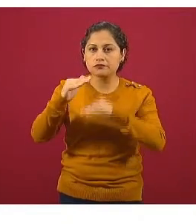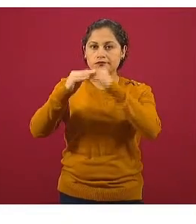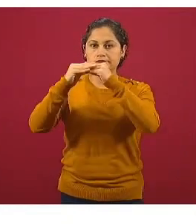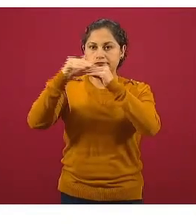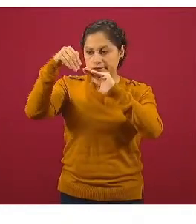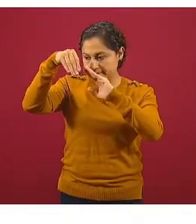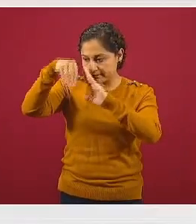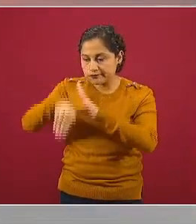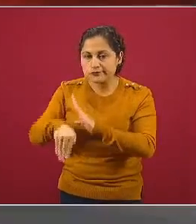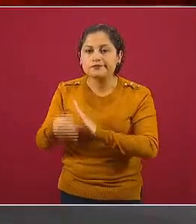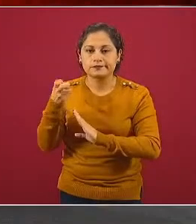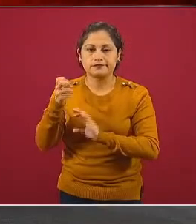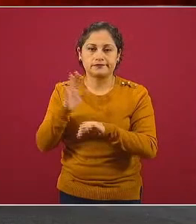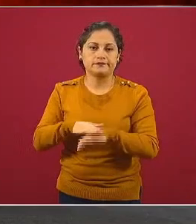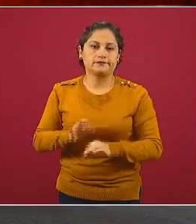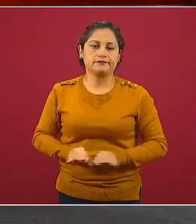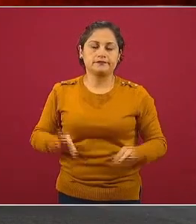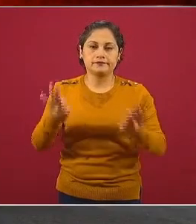siguiente.